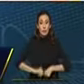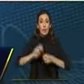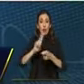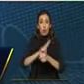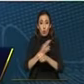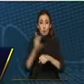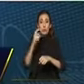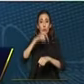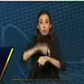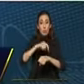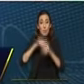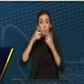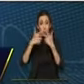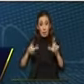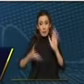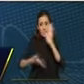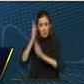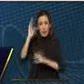libre.